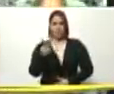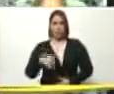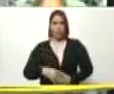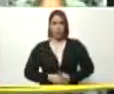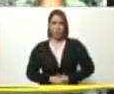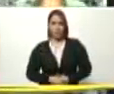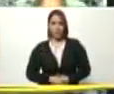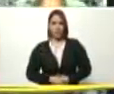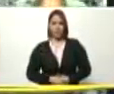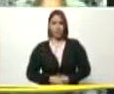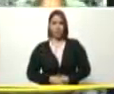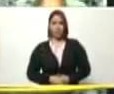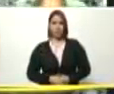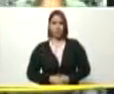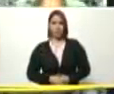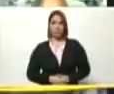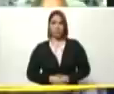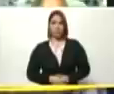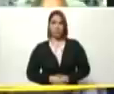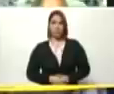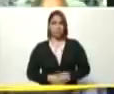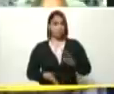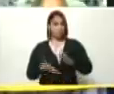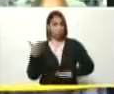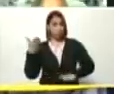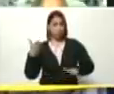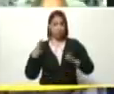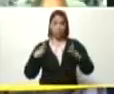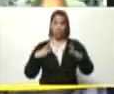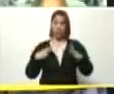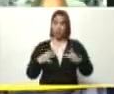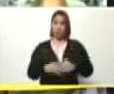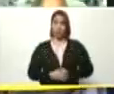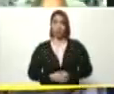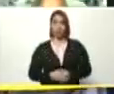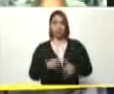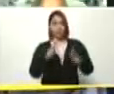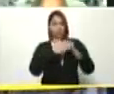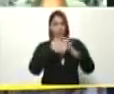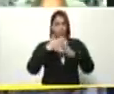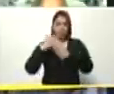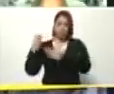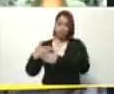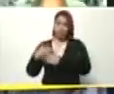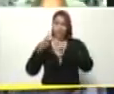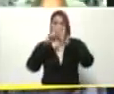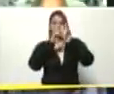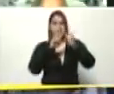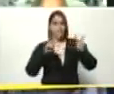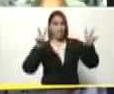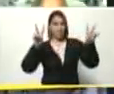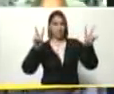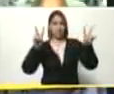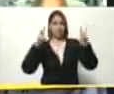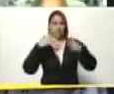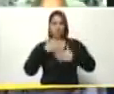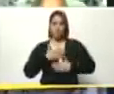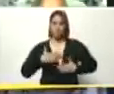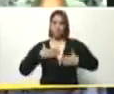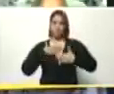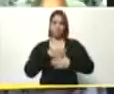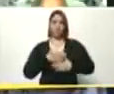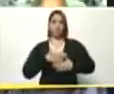van saliendo, bueno, a compartir en paz, en armonía,